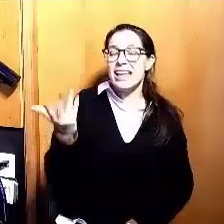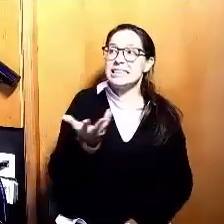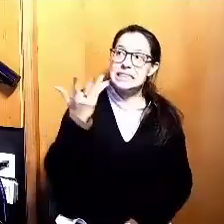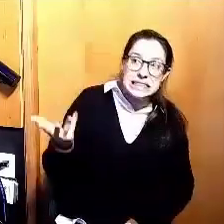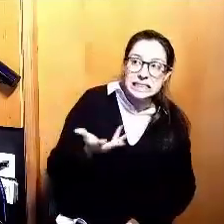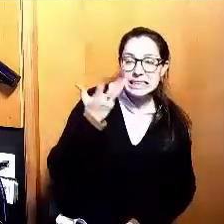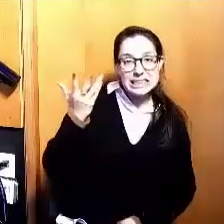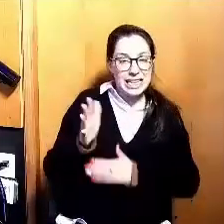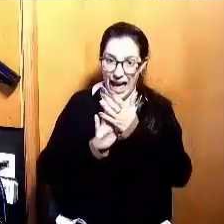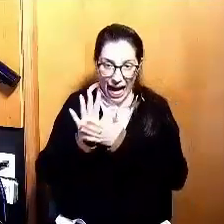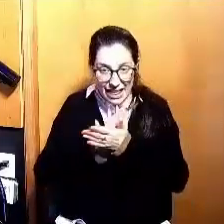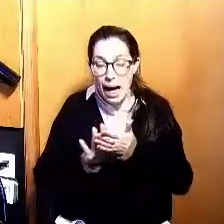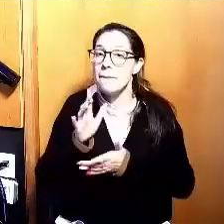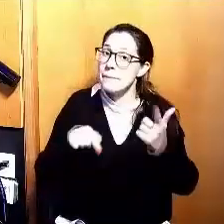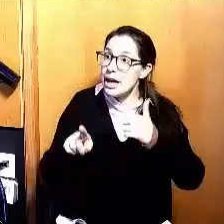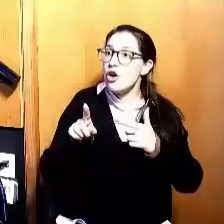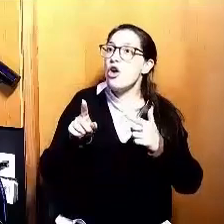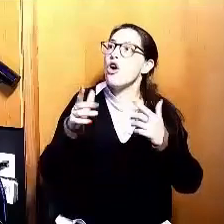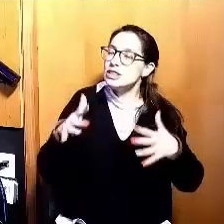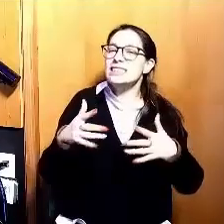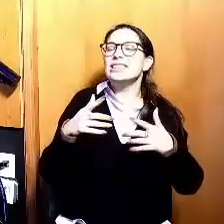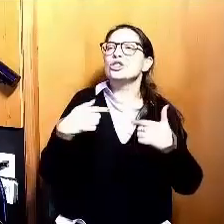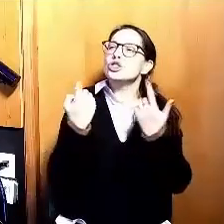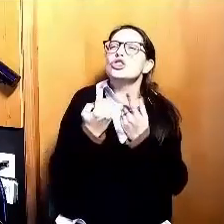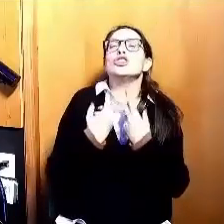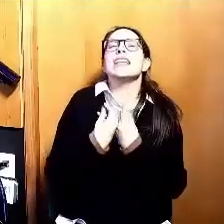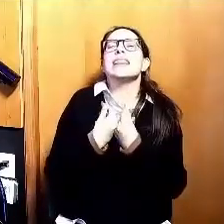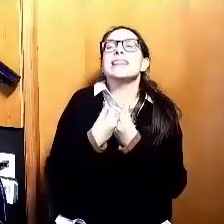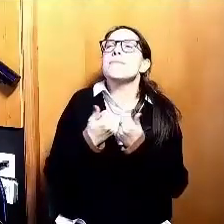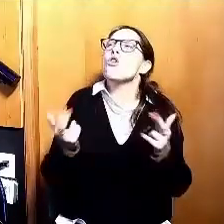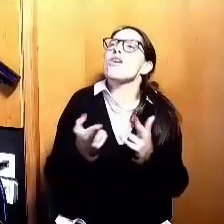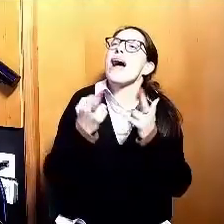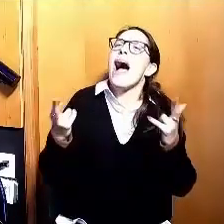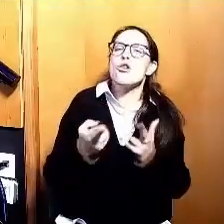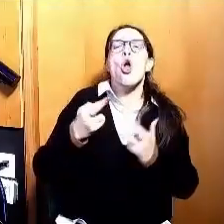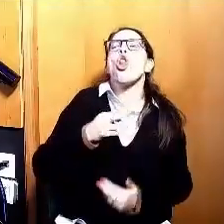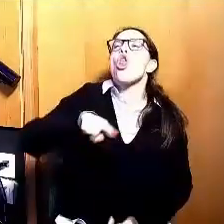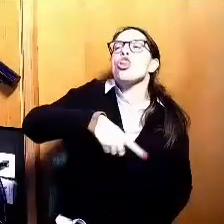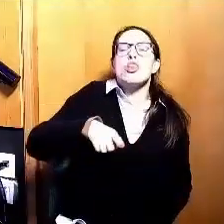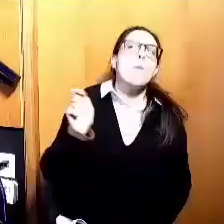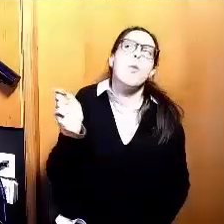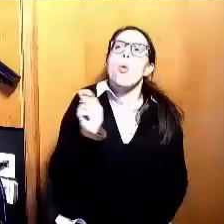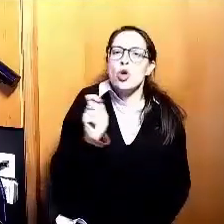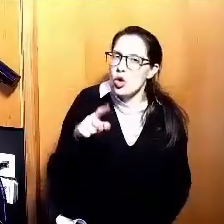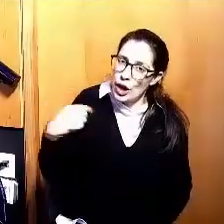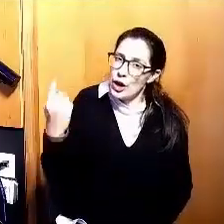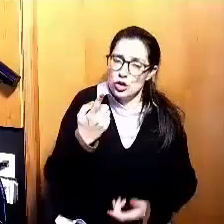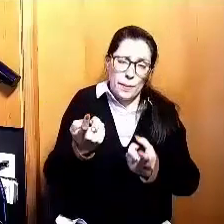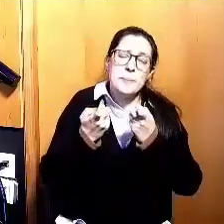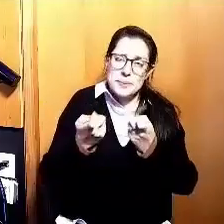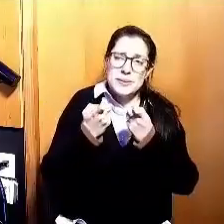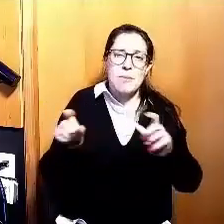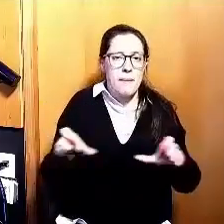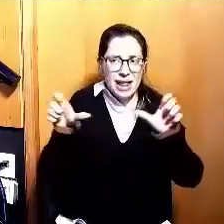un potencial, pero también con un sentimiento agridulce de ¿y dónde están los datos abiertos públicos que tanto necesitaríamos para hacer cosas